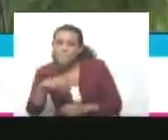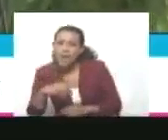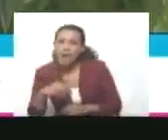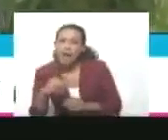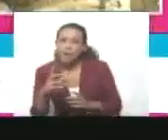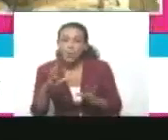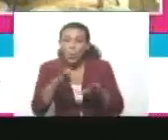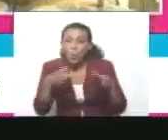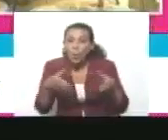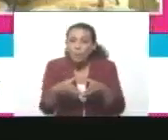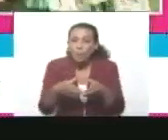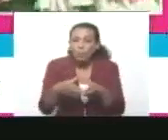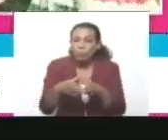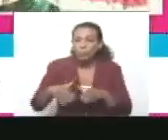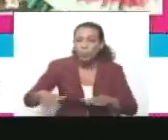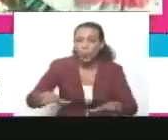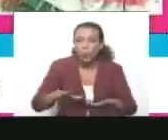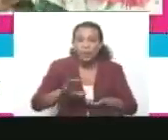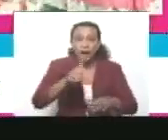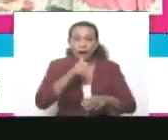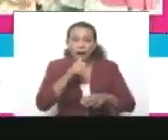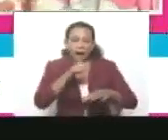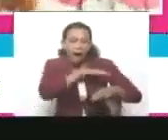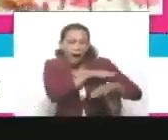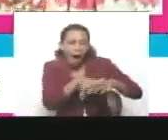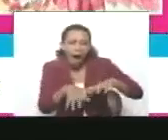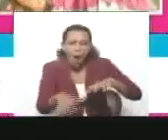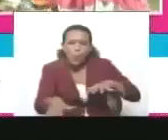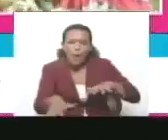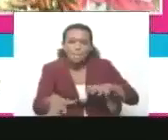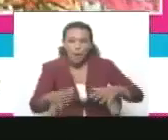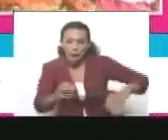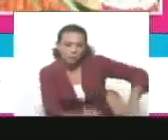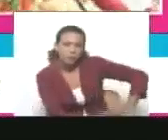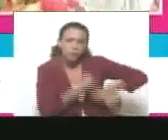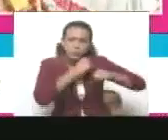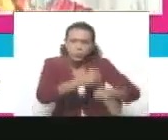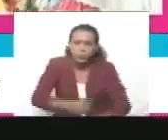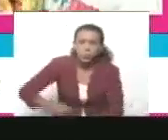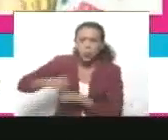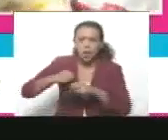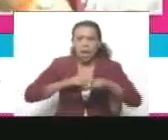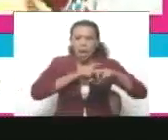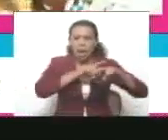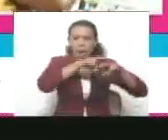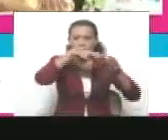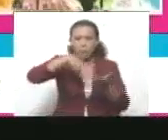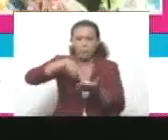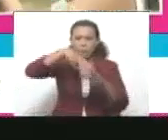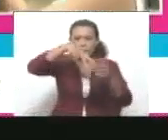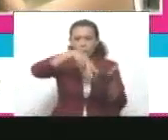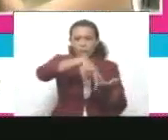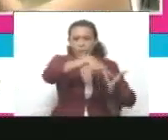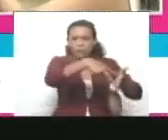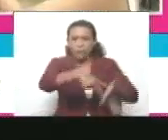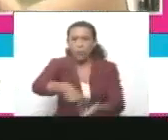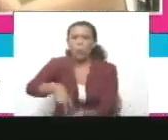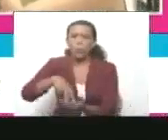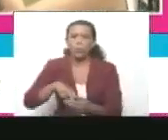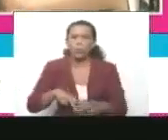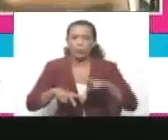los cuerpos de superficie de agua como la represa Cumaripa, los deportes extremos, el parapente. También tenemos un